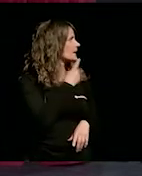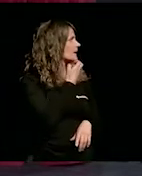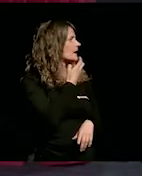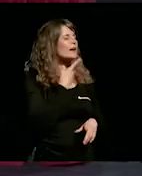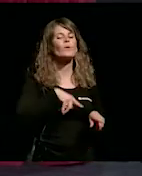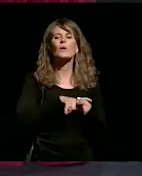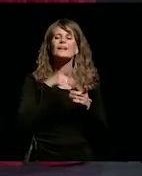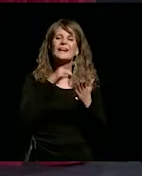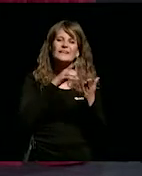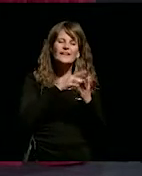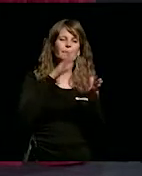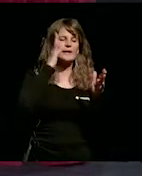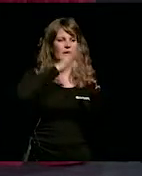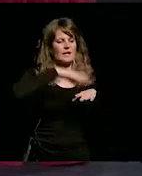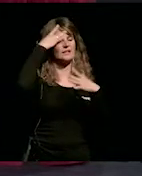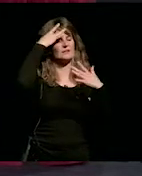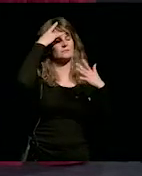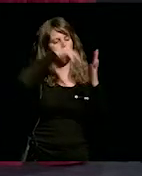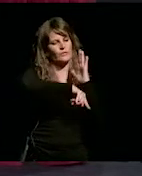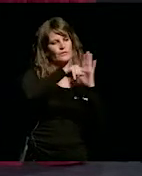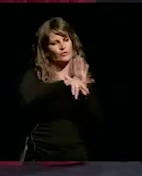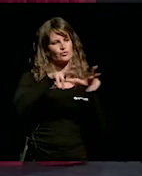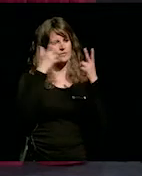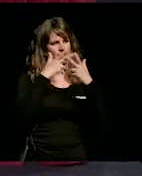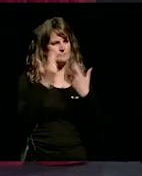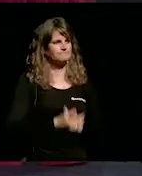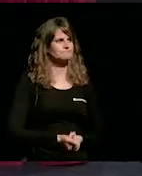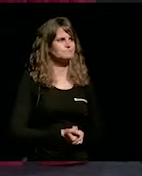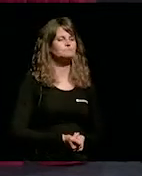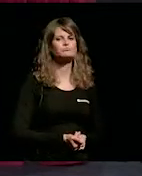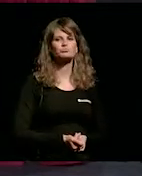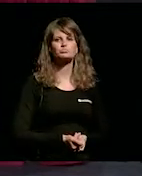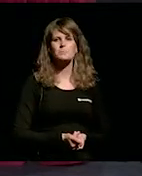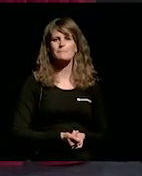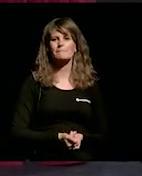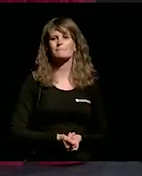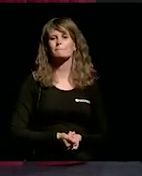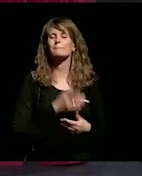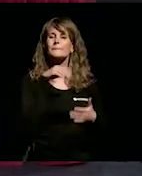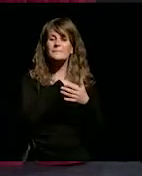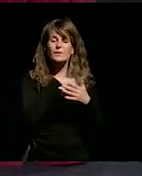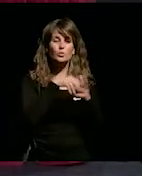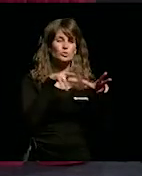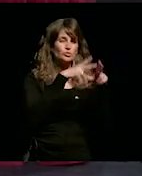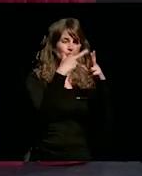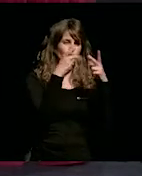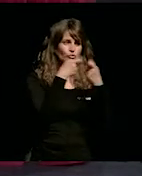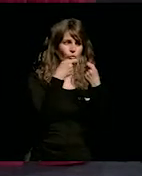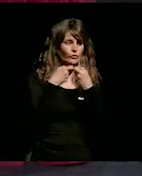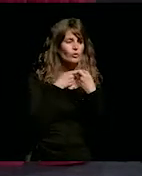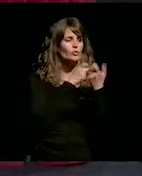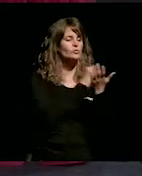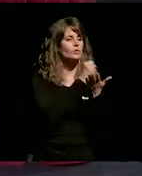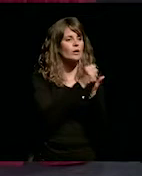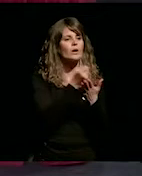la inspiración y la concienciación social. Este trabajo incluye a socios internacionales de desarrollo